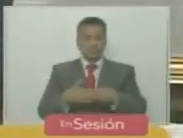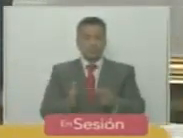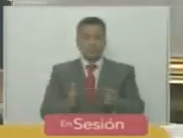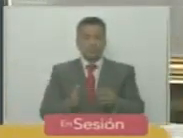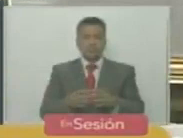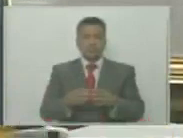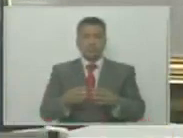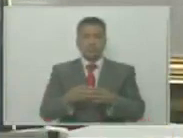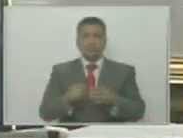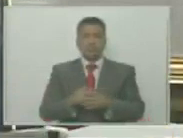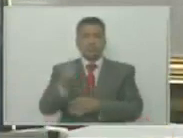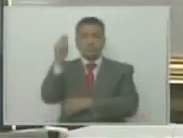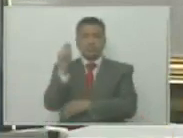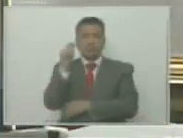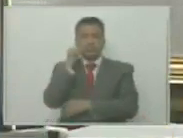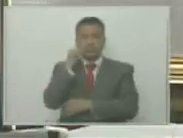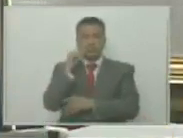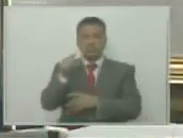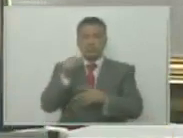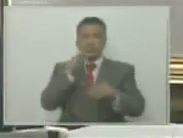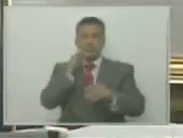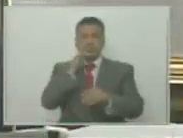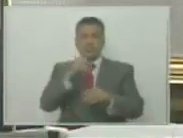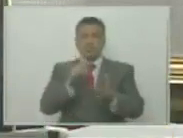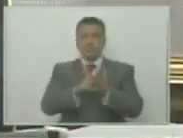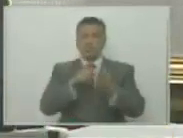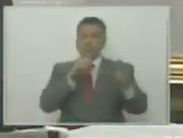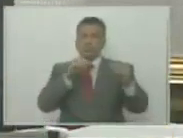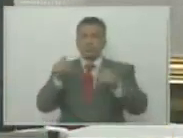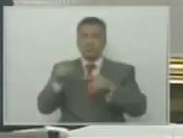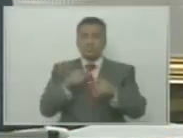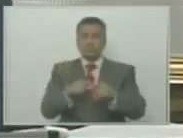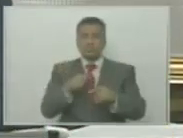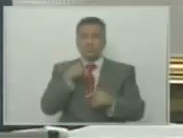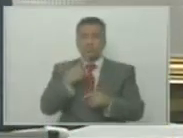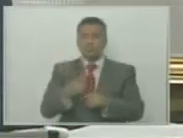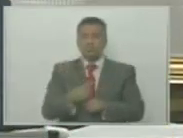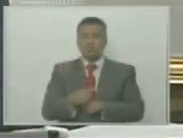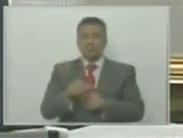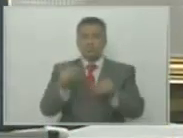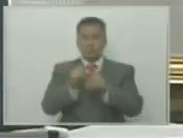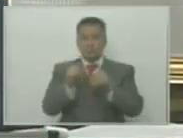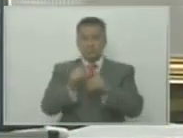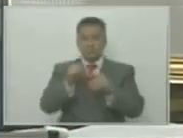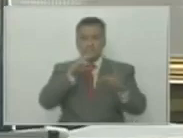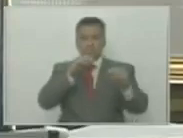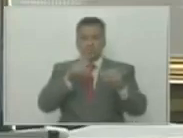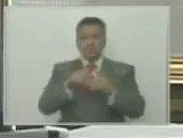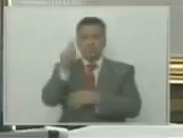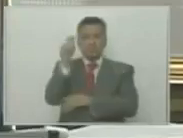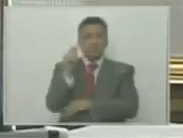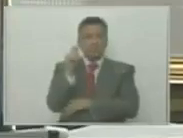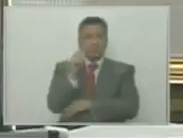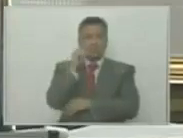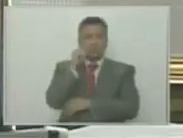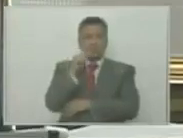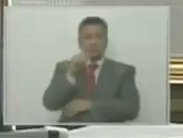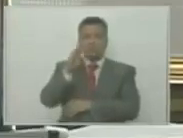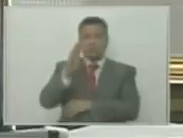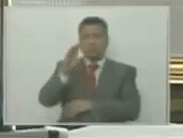palabra de diputados, diputadas, puntos de información, opiniones. Dejo en el derecho de palabra al diputado Benavides